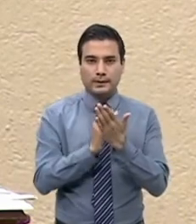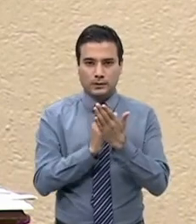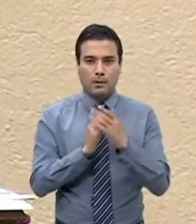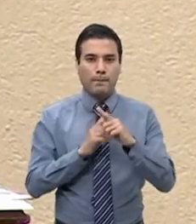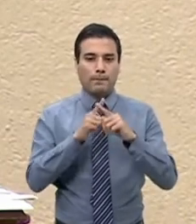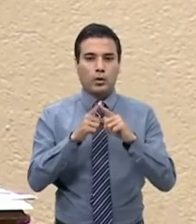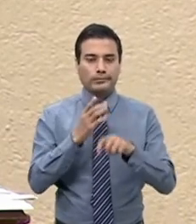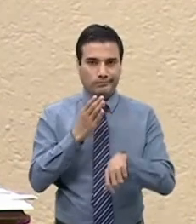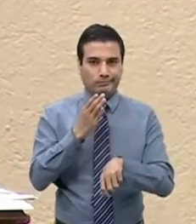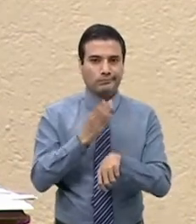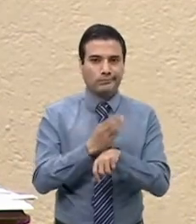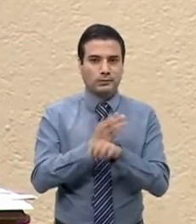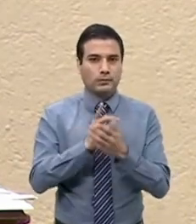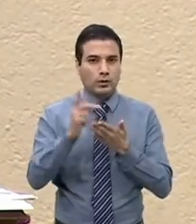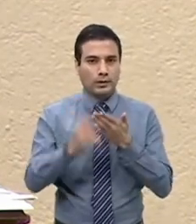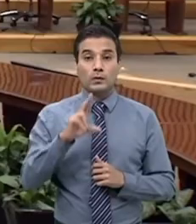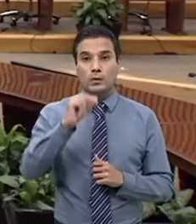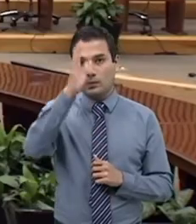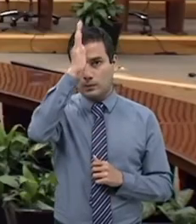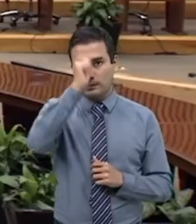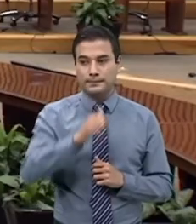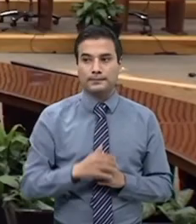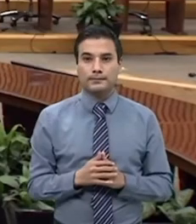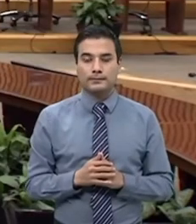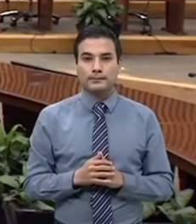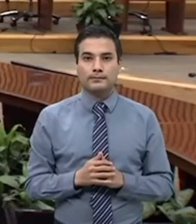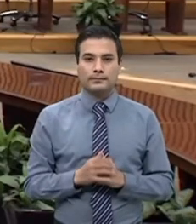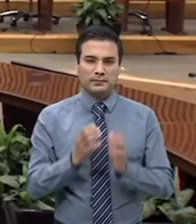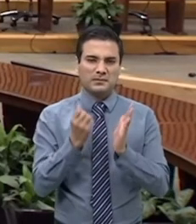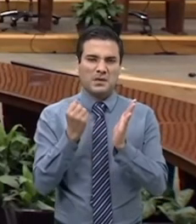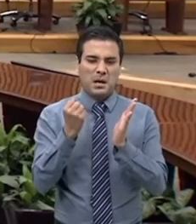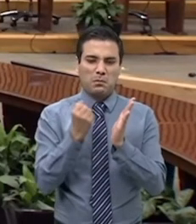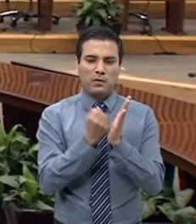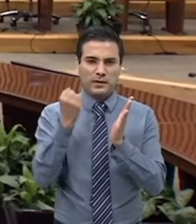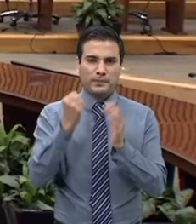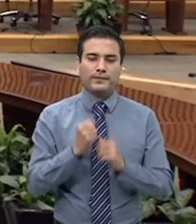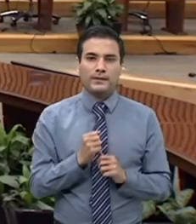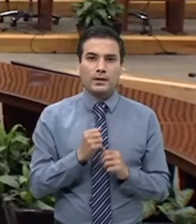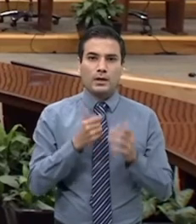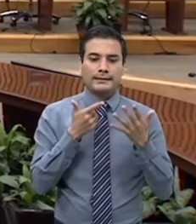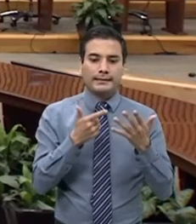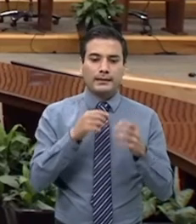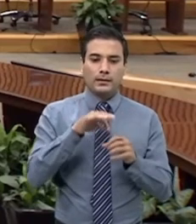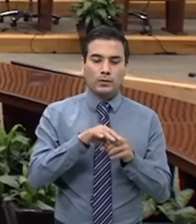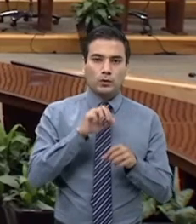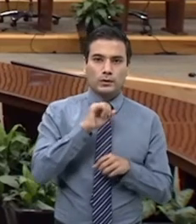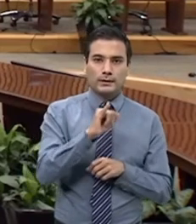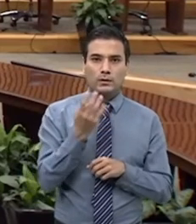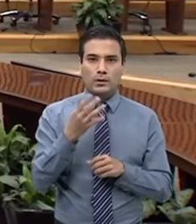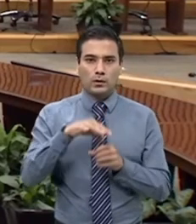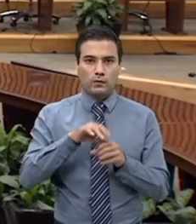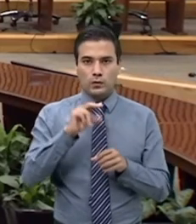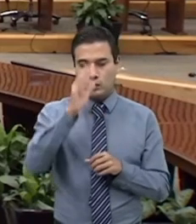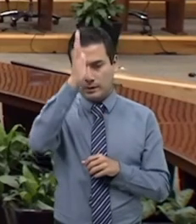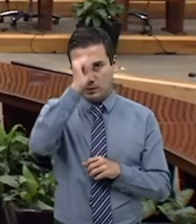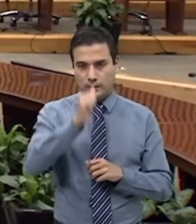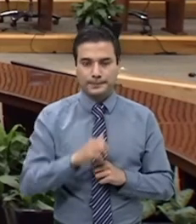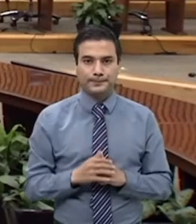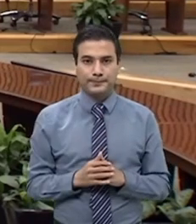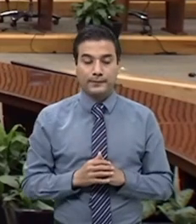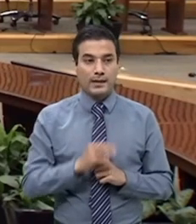ascensión se la sanción como viene el proyecto es aprobado como viene el proyecto por siete votos a favor cuatro votos en contra